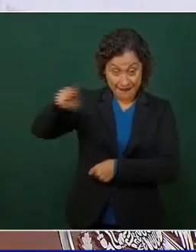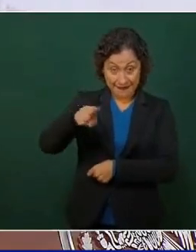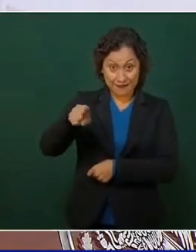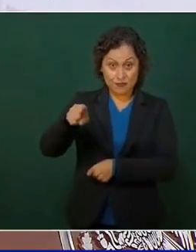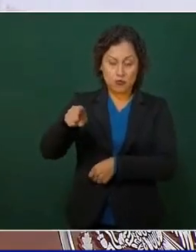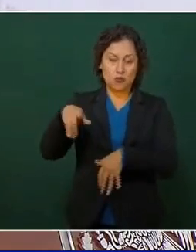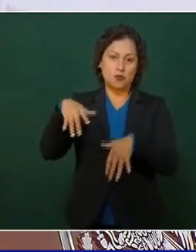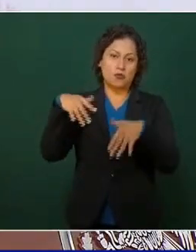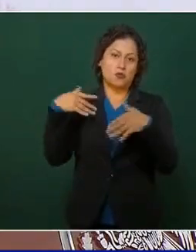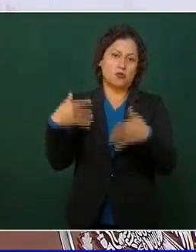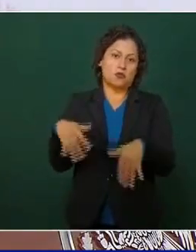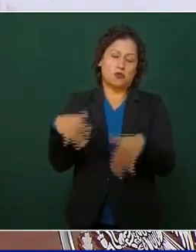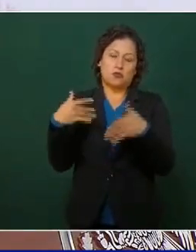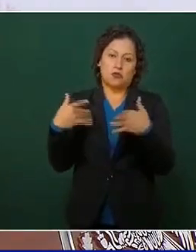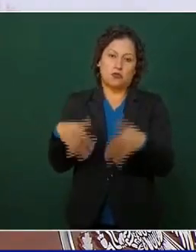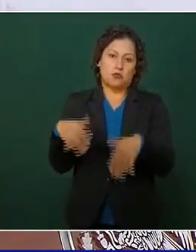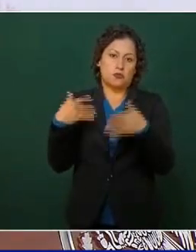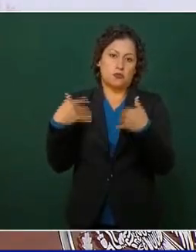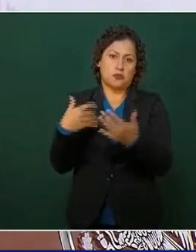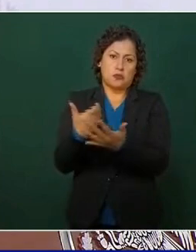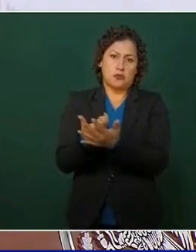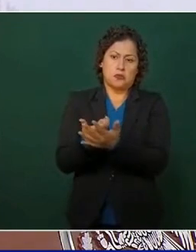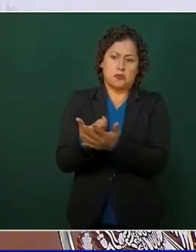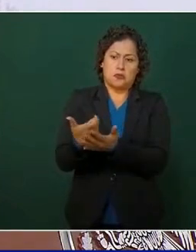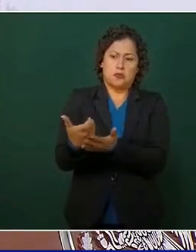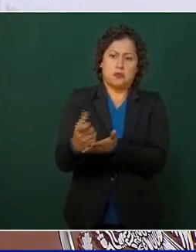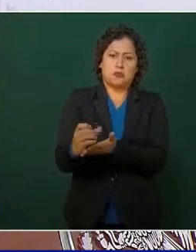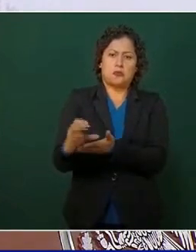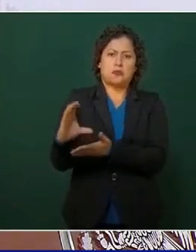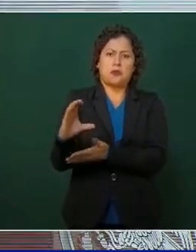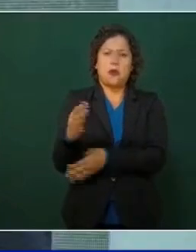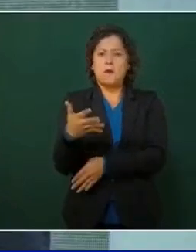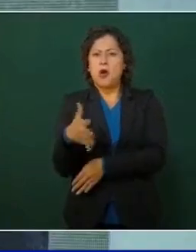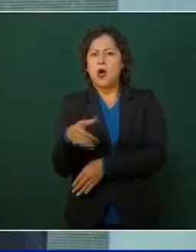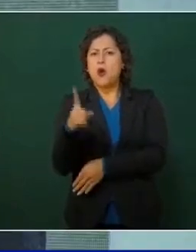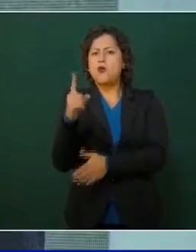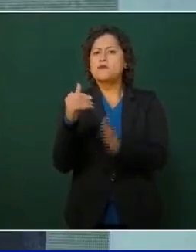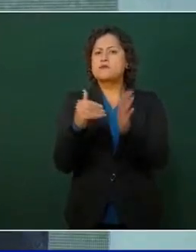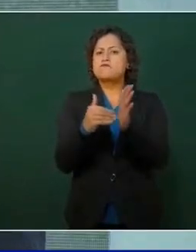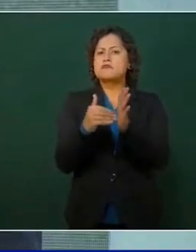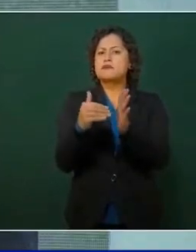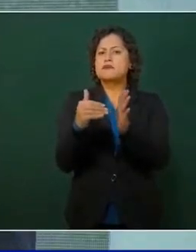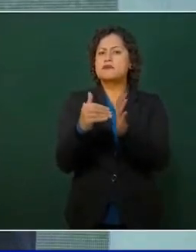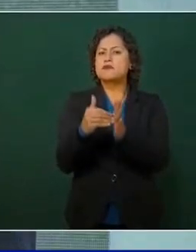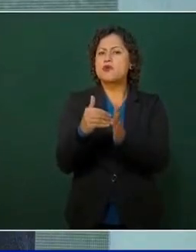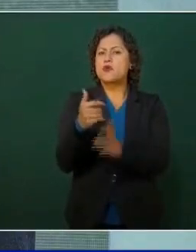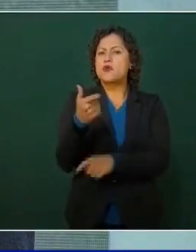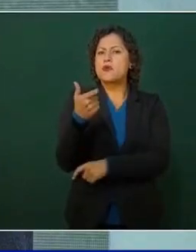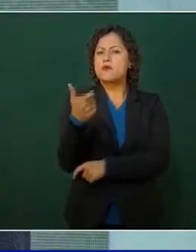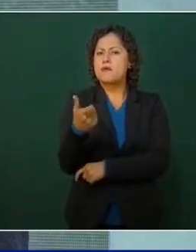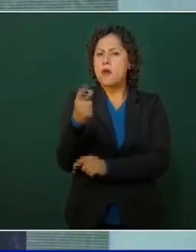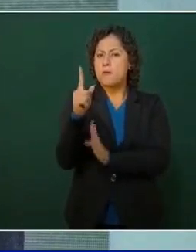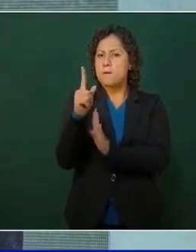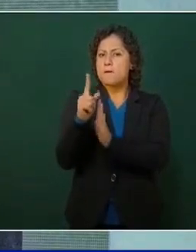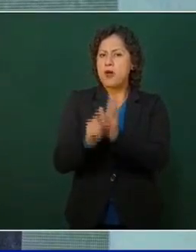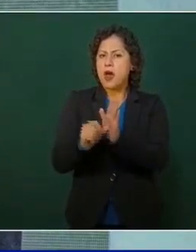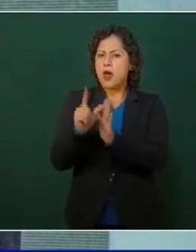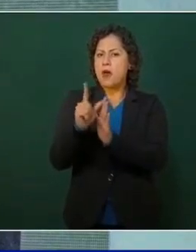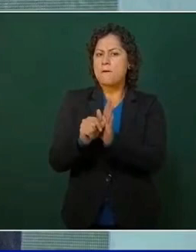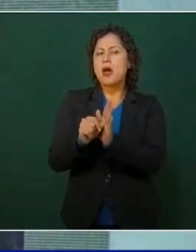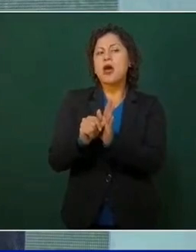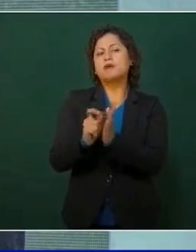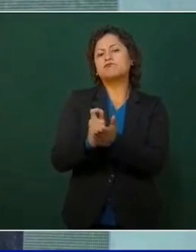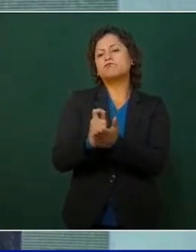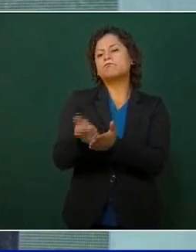de $1,000,000 mensuales y hasta más. Y ellos sí,